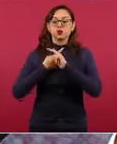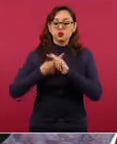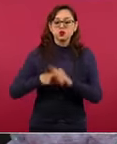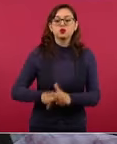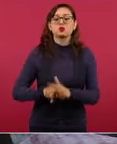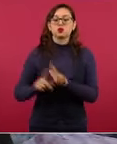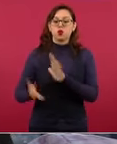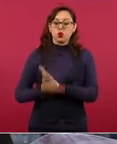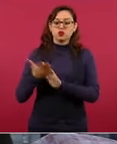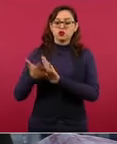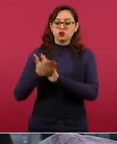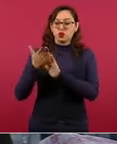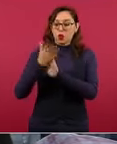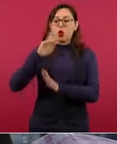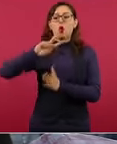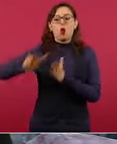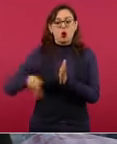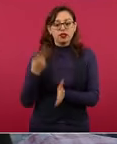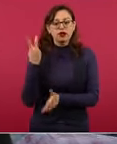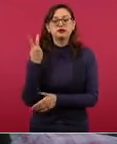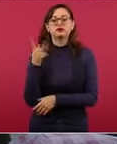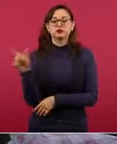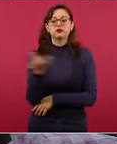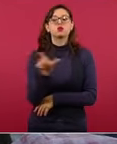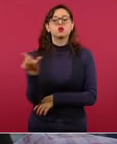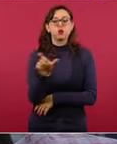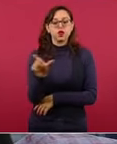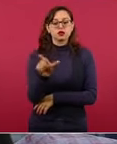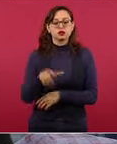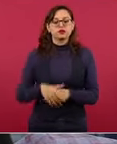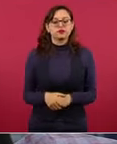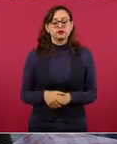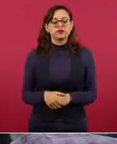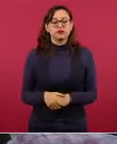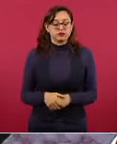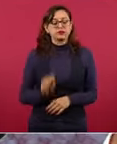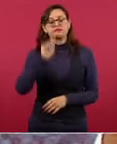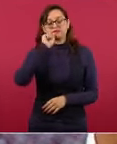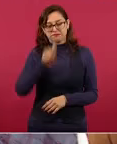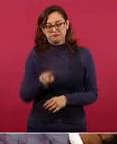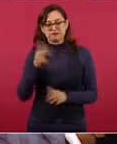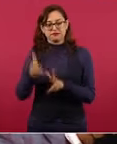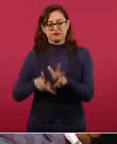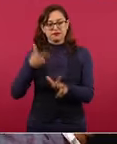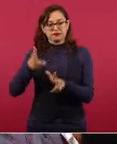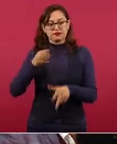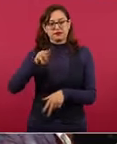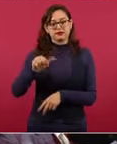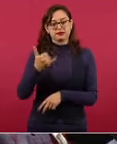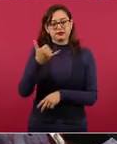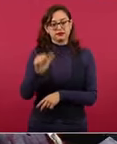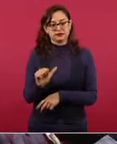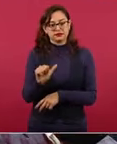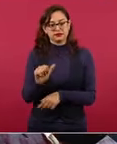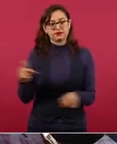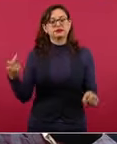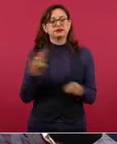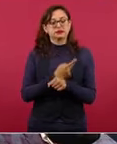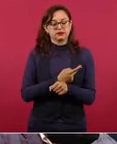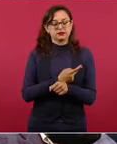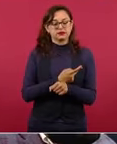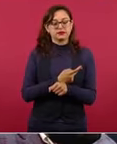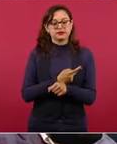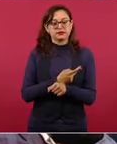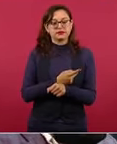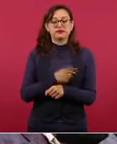la construcción del tren y en el mismo tema del 3 maya este tuvimos acceso a una información fuimos a veracruz